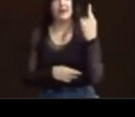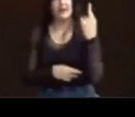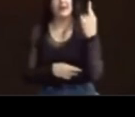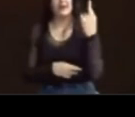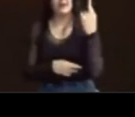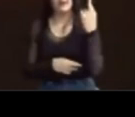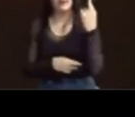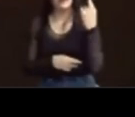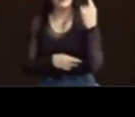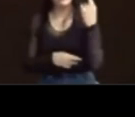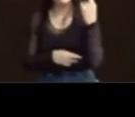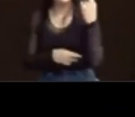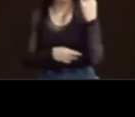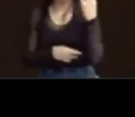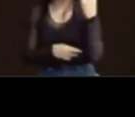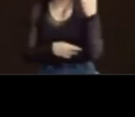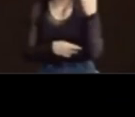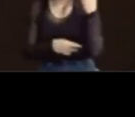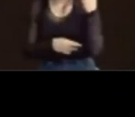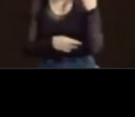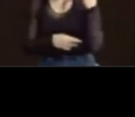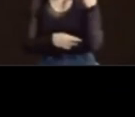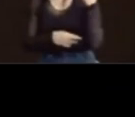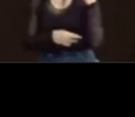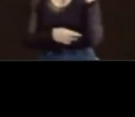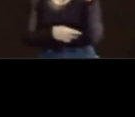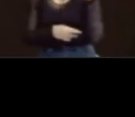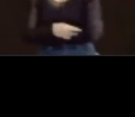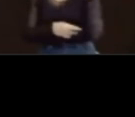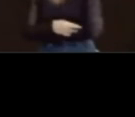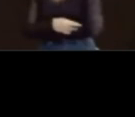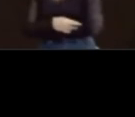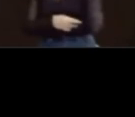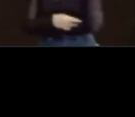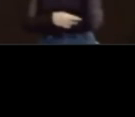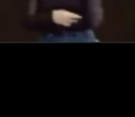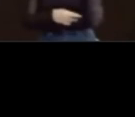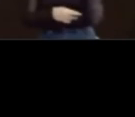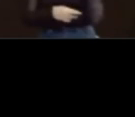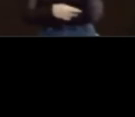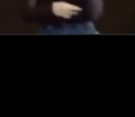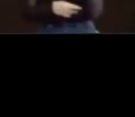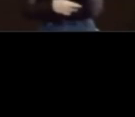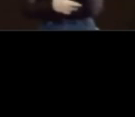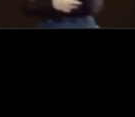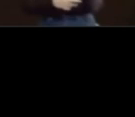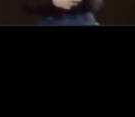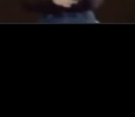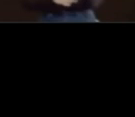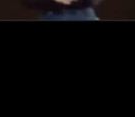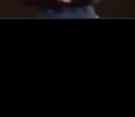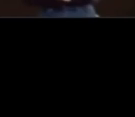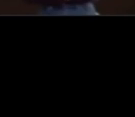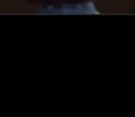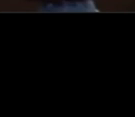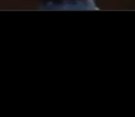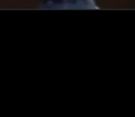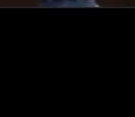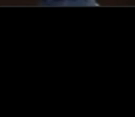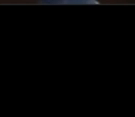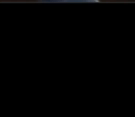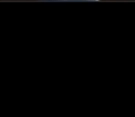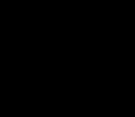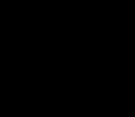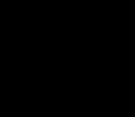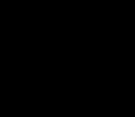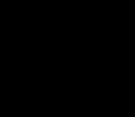29 de octubre y que Israel, pero especialmente la comunidad judía en Colombia, tiene amigos solidarios. No vamos